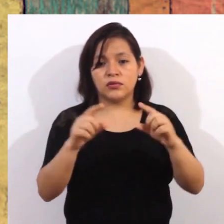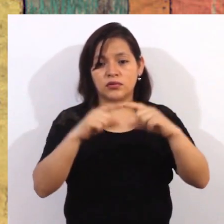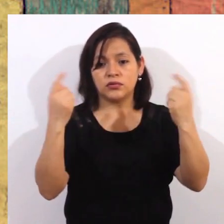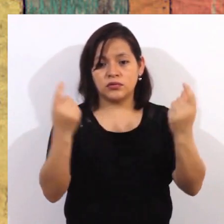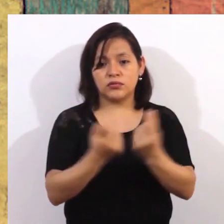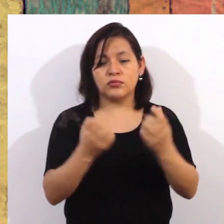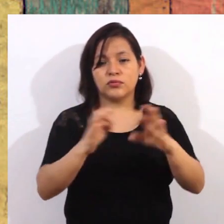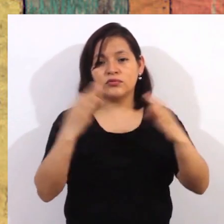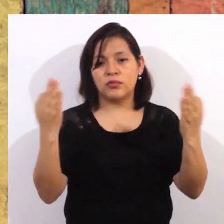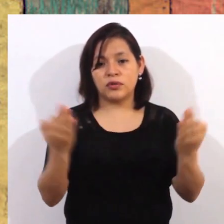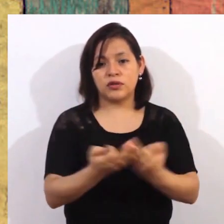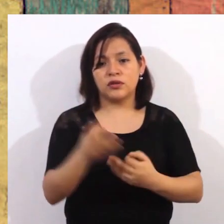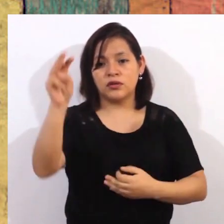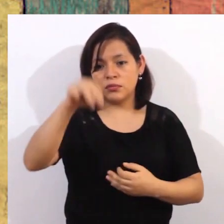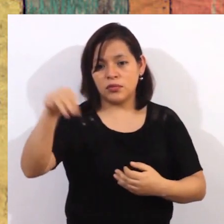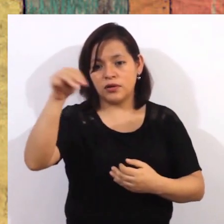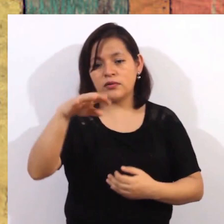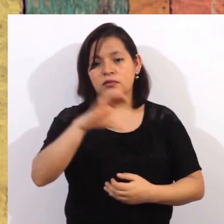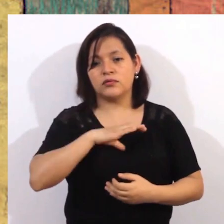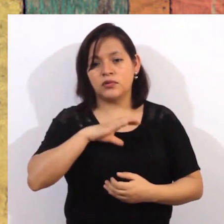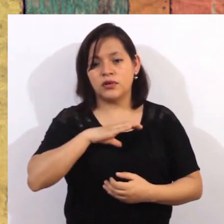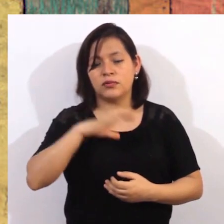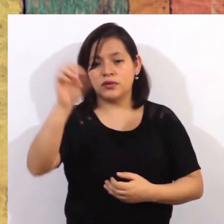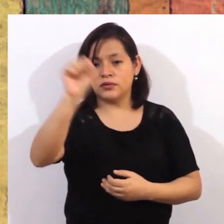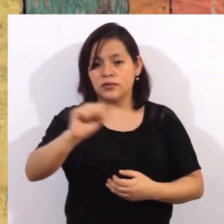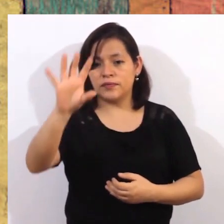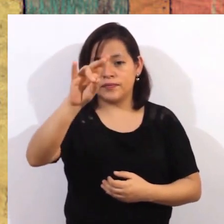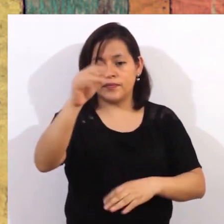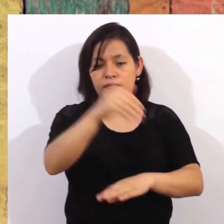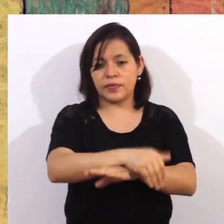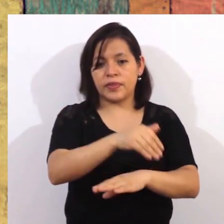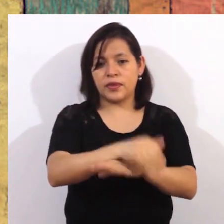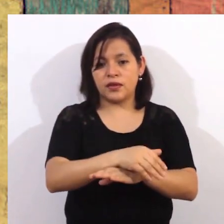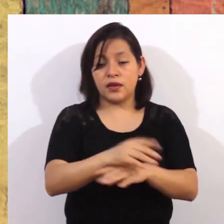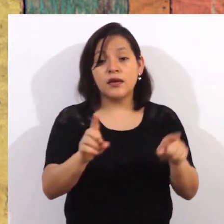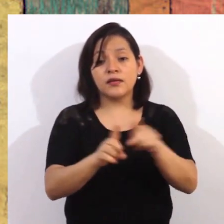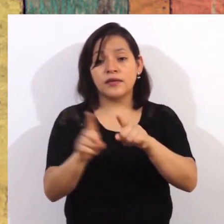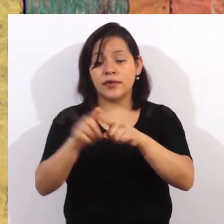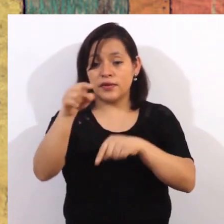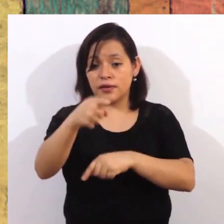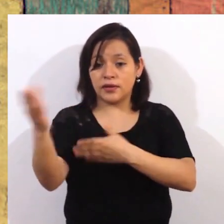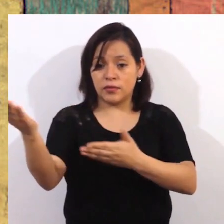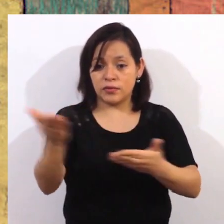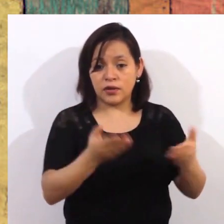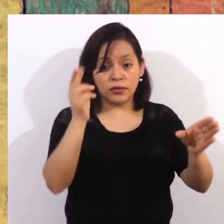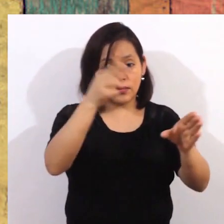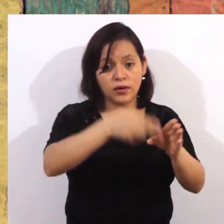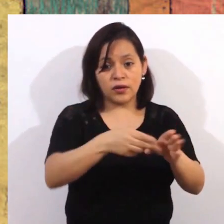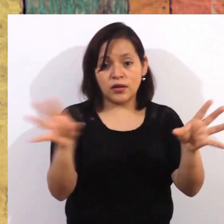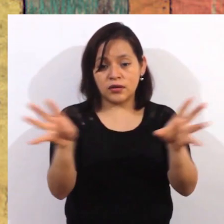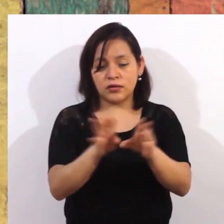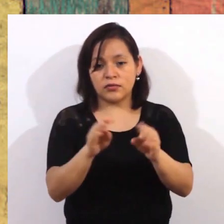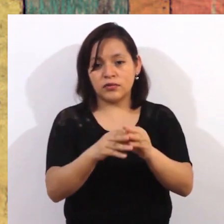familiares en línea los días martes, jueves y sábados a las 7 de la noche. Te invitamos a formar parte de